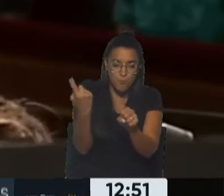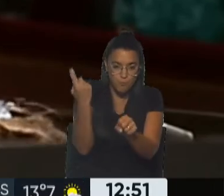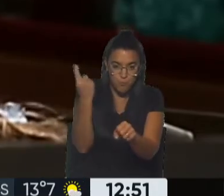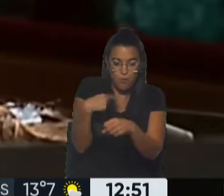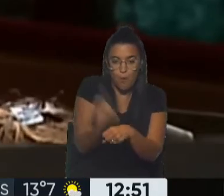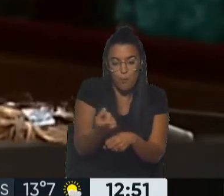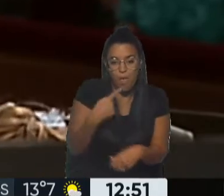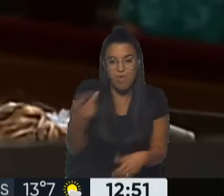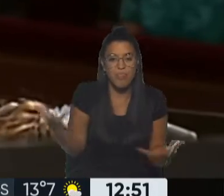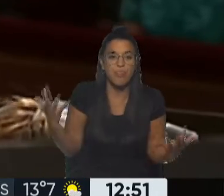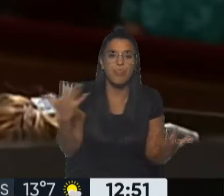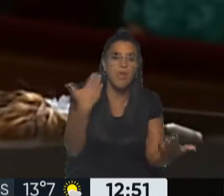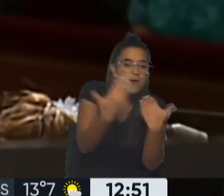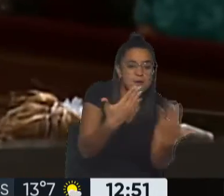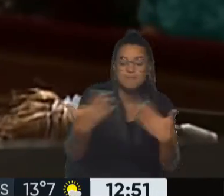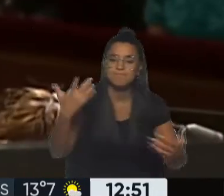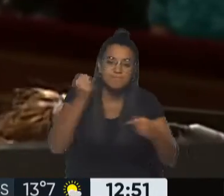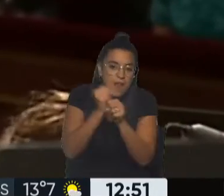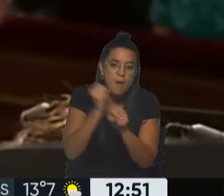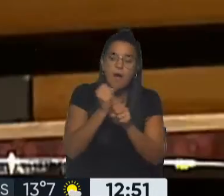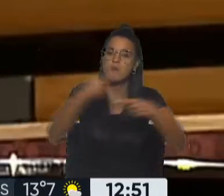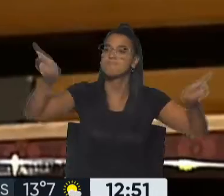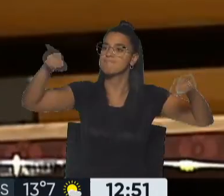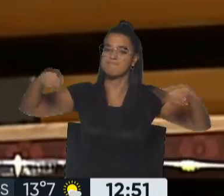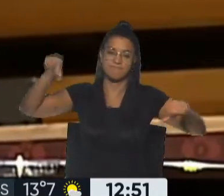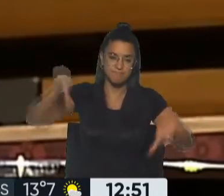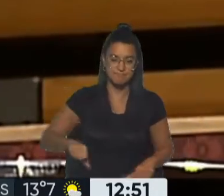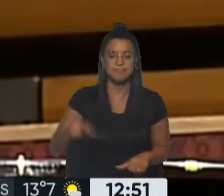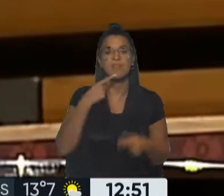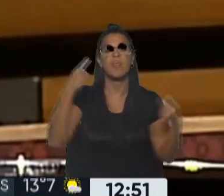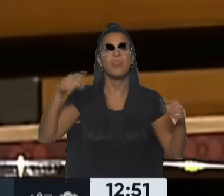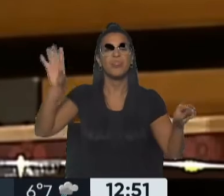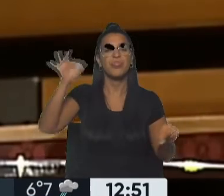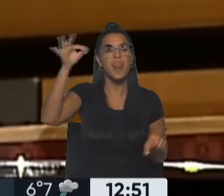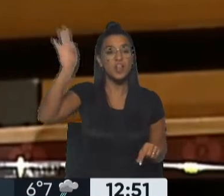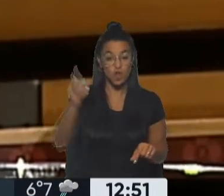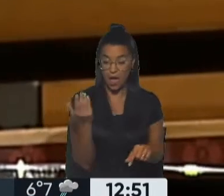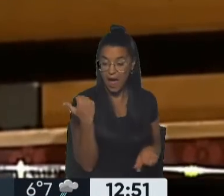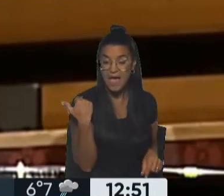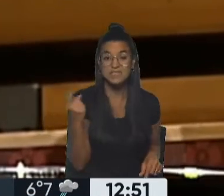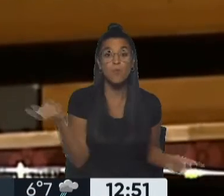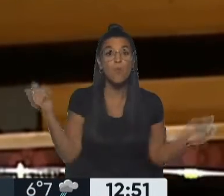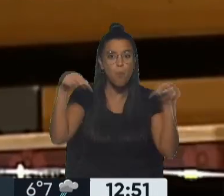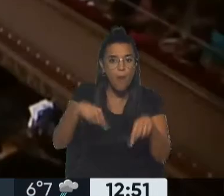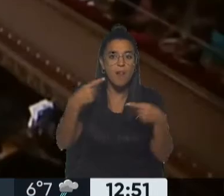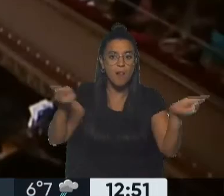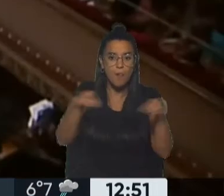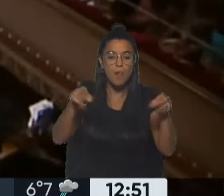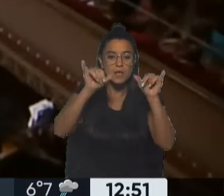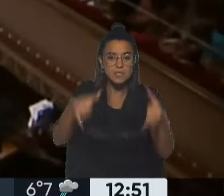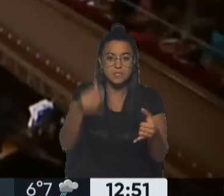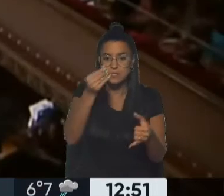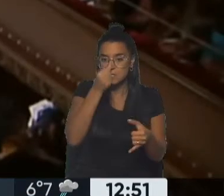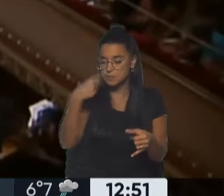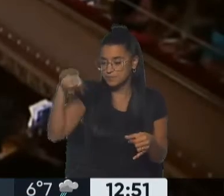el reencuentro con el público, el trabajo con las orquestas. El gran director ayer volvió a dirigir este fin de